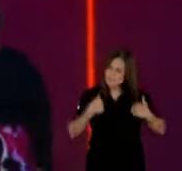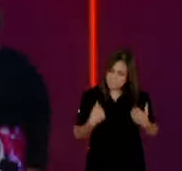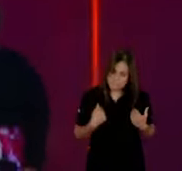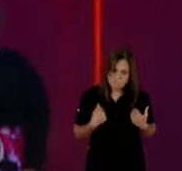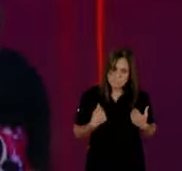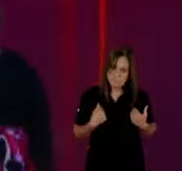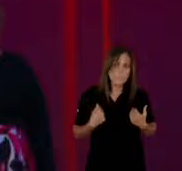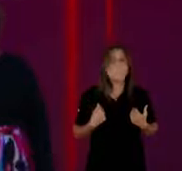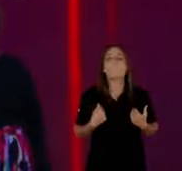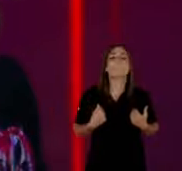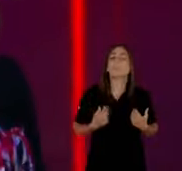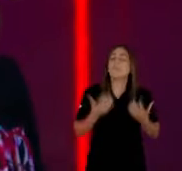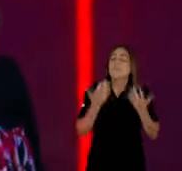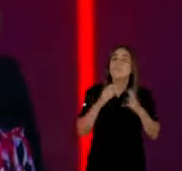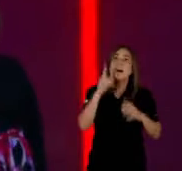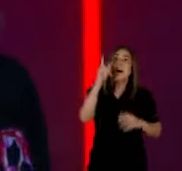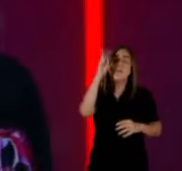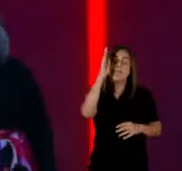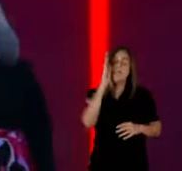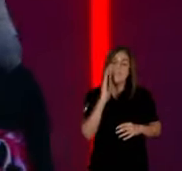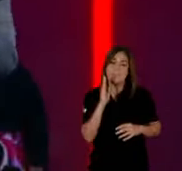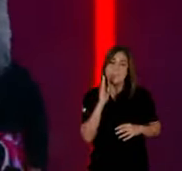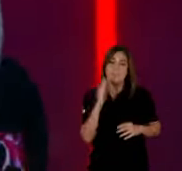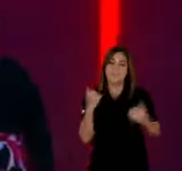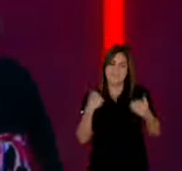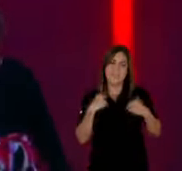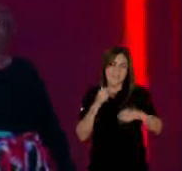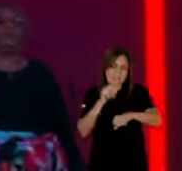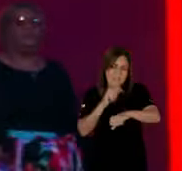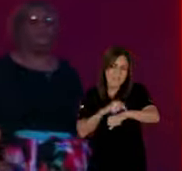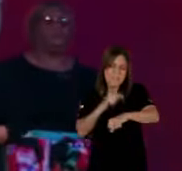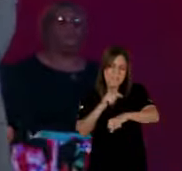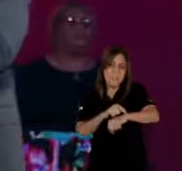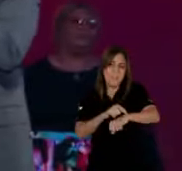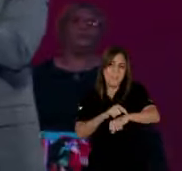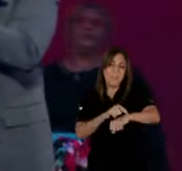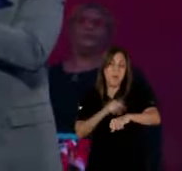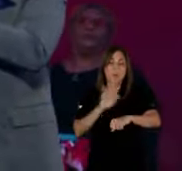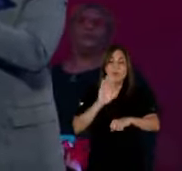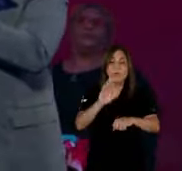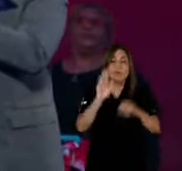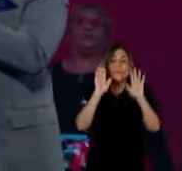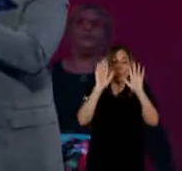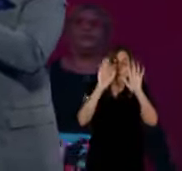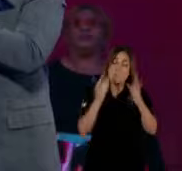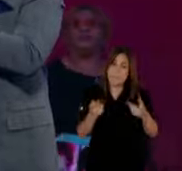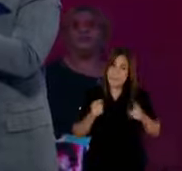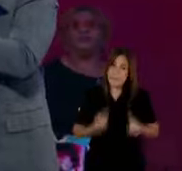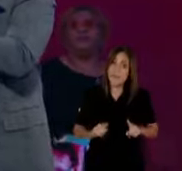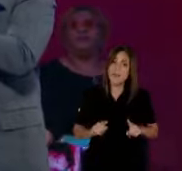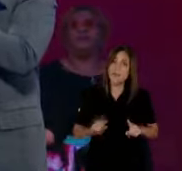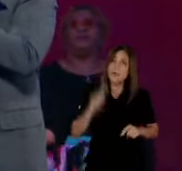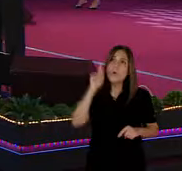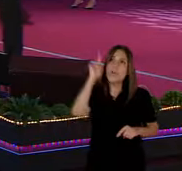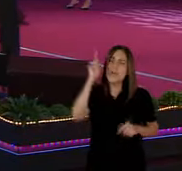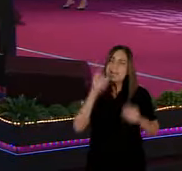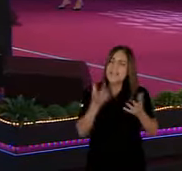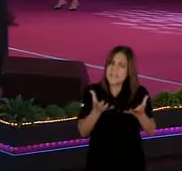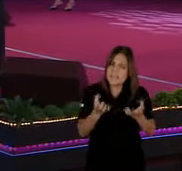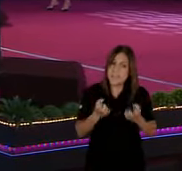Dios la tiene. Necesitamos que usted y yo, Dios quiere que usted y yo estemos persistentes